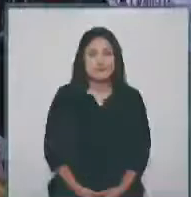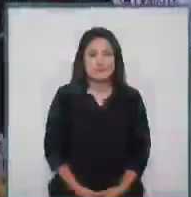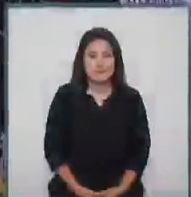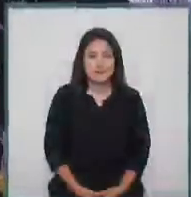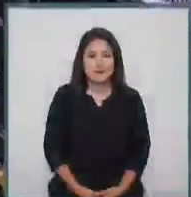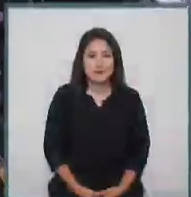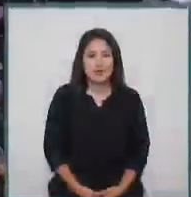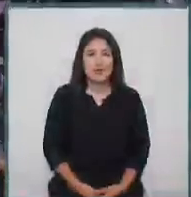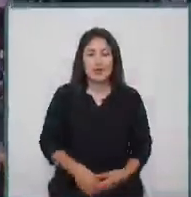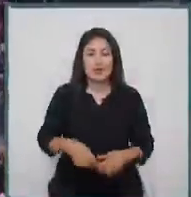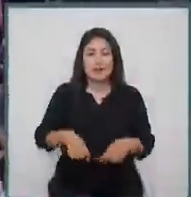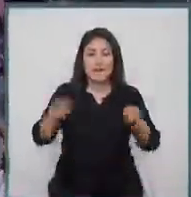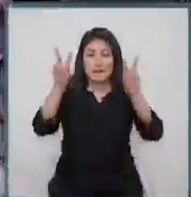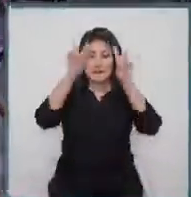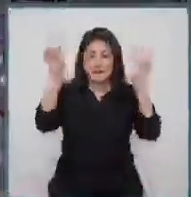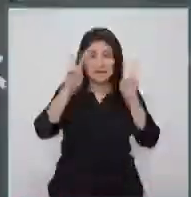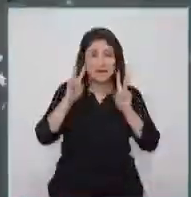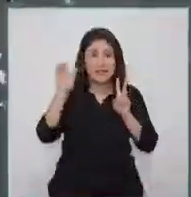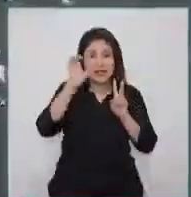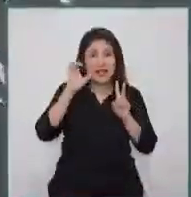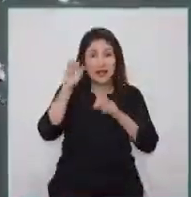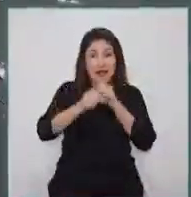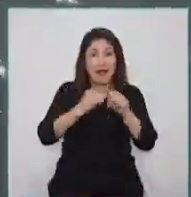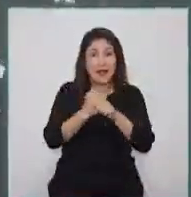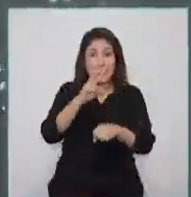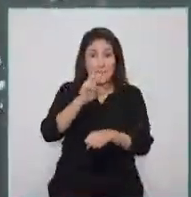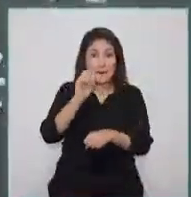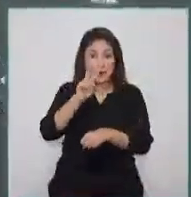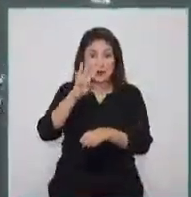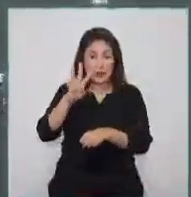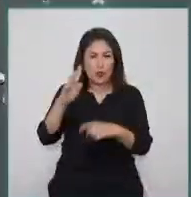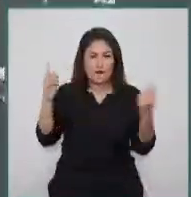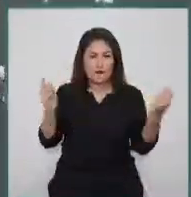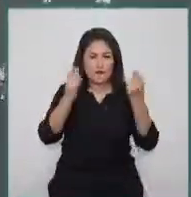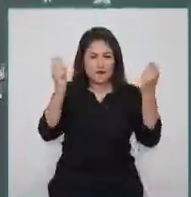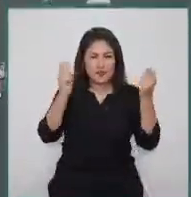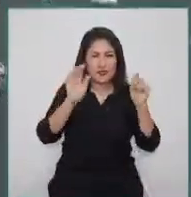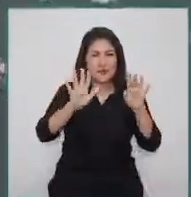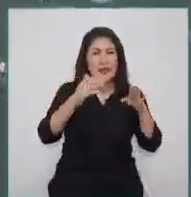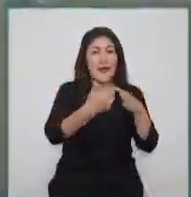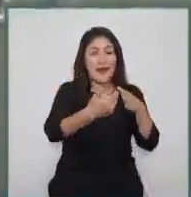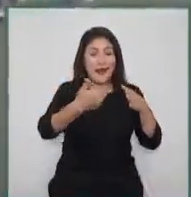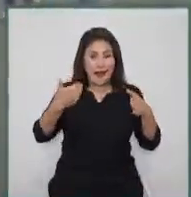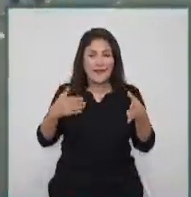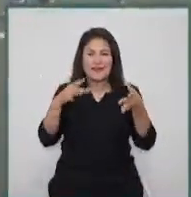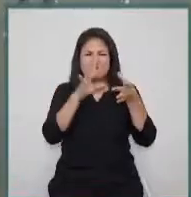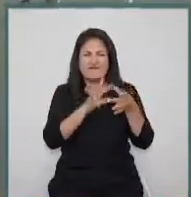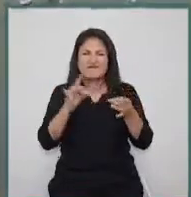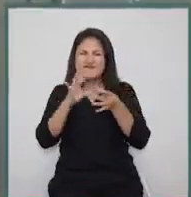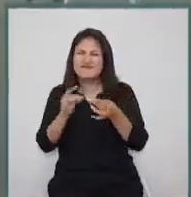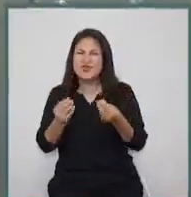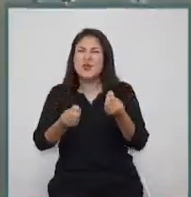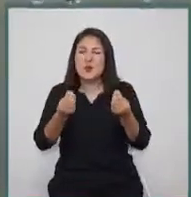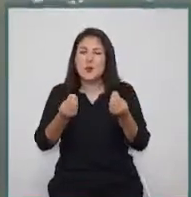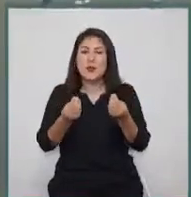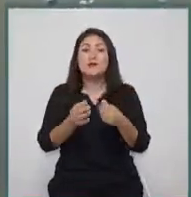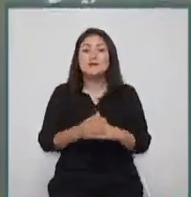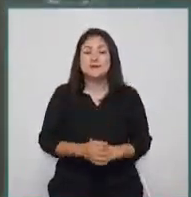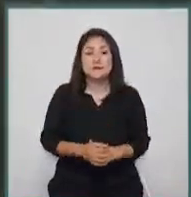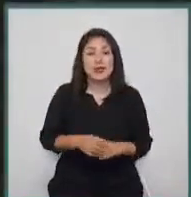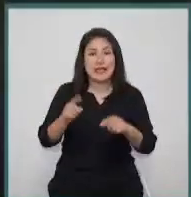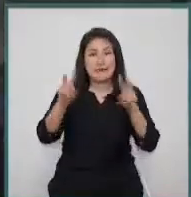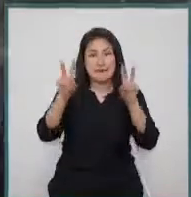Antes de vivir la experiencia de la Fiesta de la Candelaria 2024, edición bicentenario, es importante conocer su